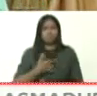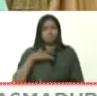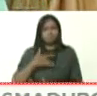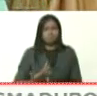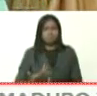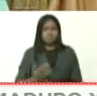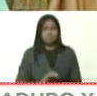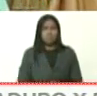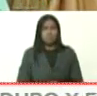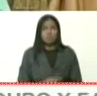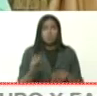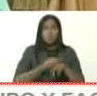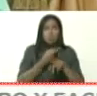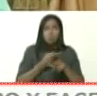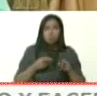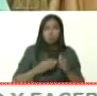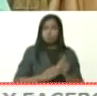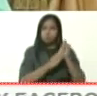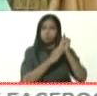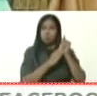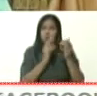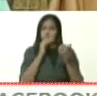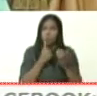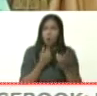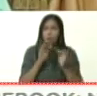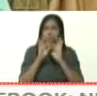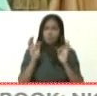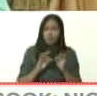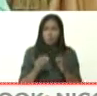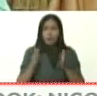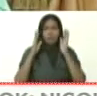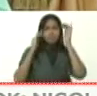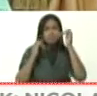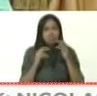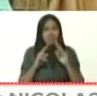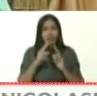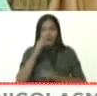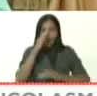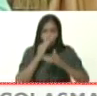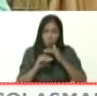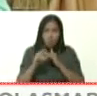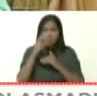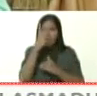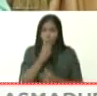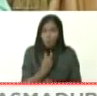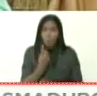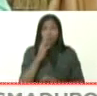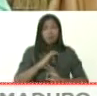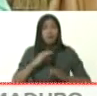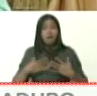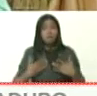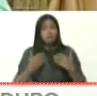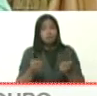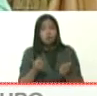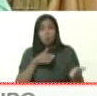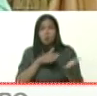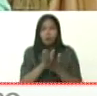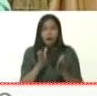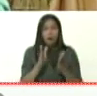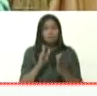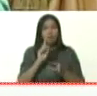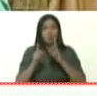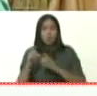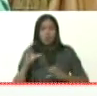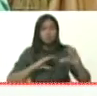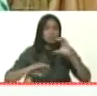han gobernado sus países y no han sido capaces de atender a los humildes y llevarle la salud gratuita de calidad